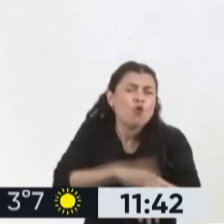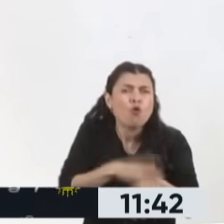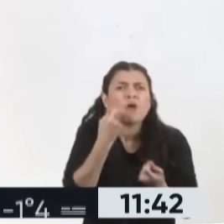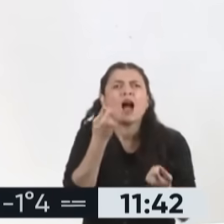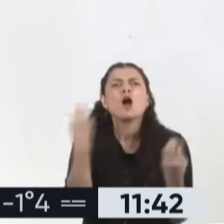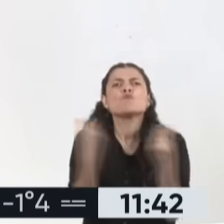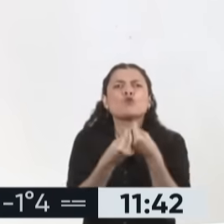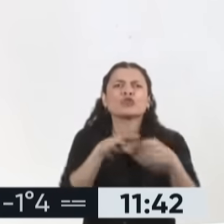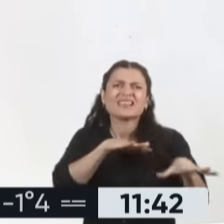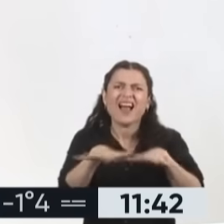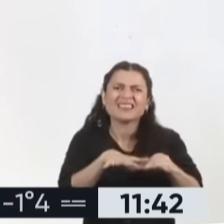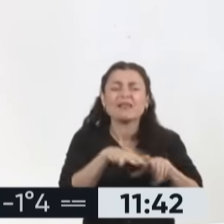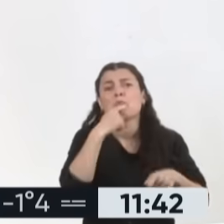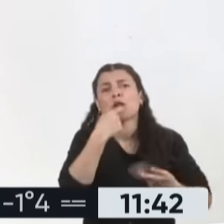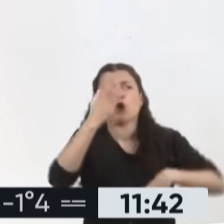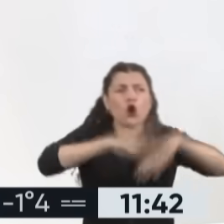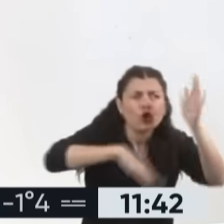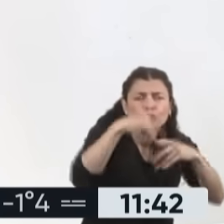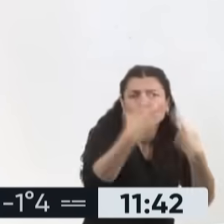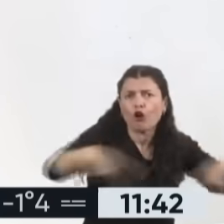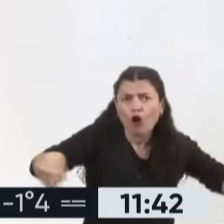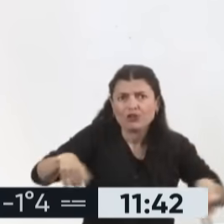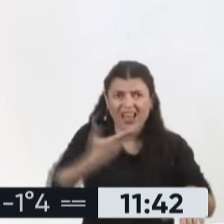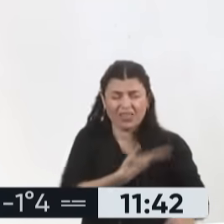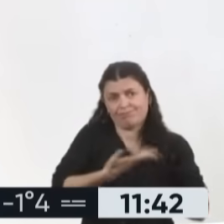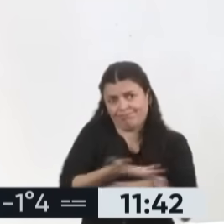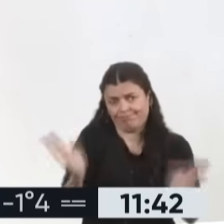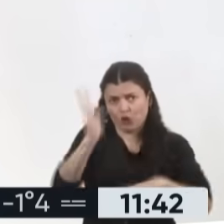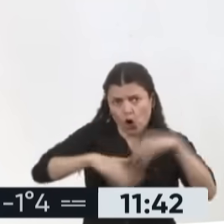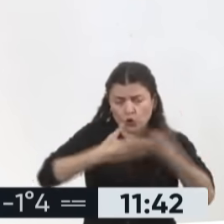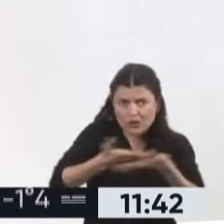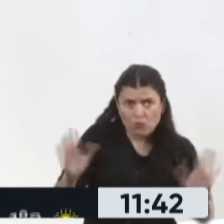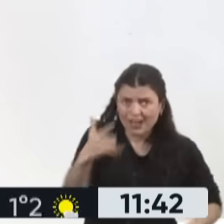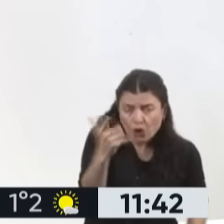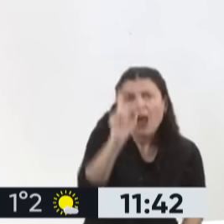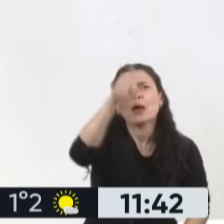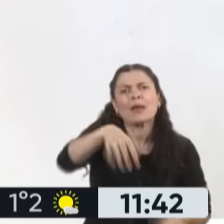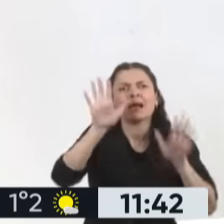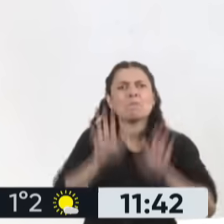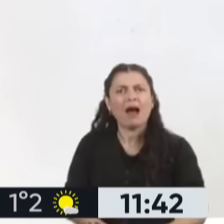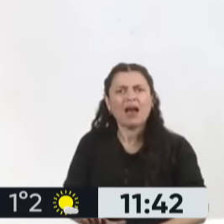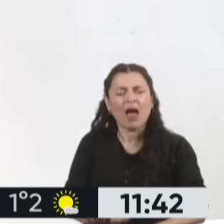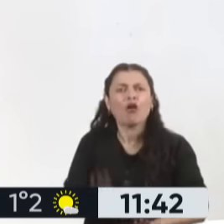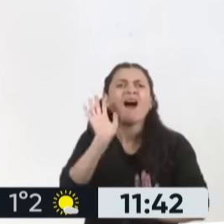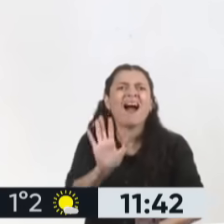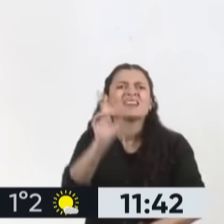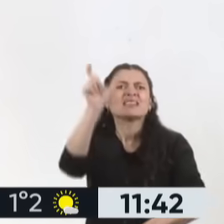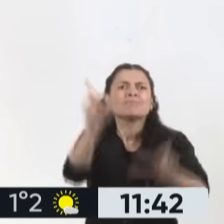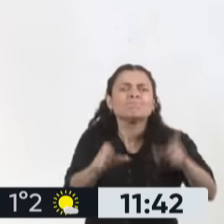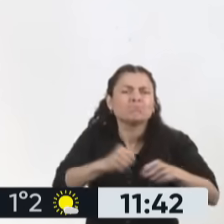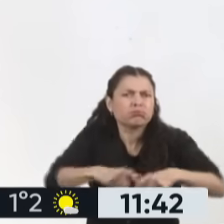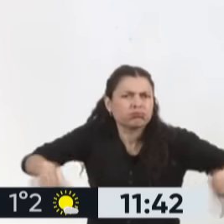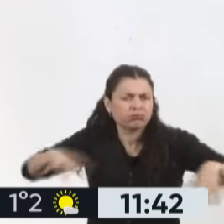textual, como la construcción habló, la obra pública, por falta de la obra pública, y por la caída del consumo y porque el ajuste ha